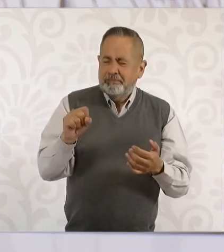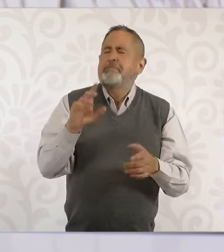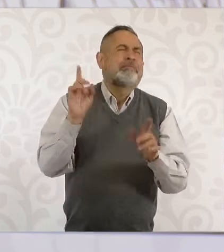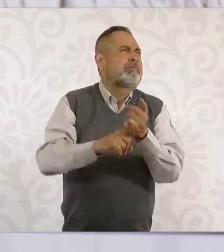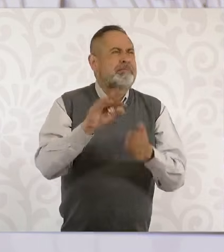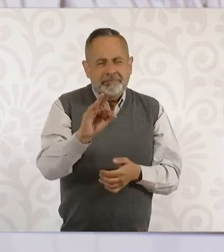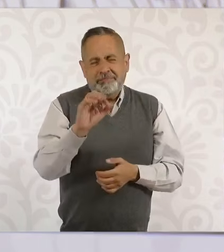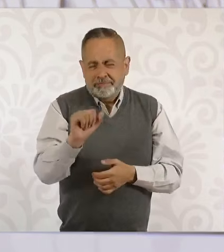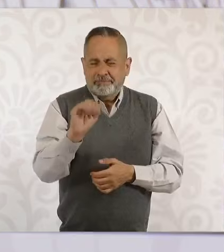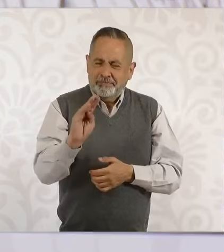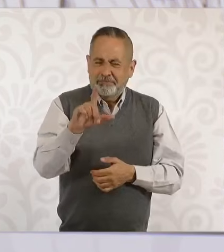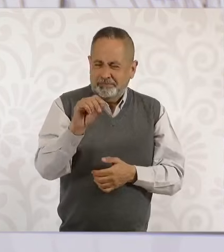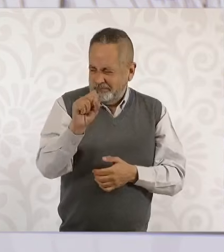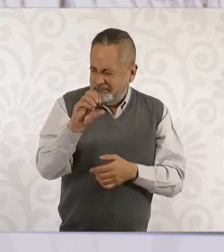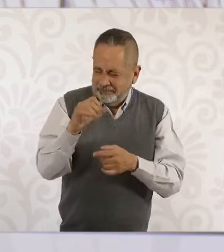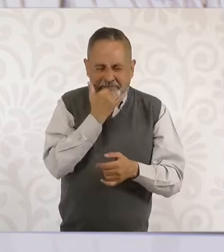Los famosos